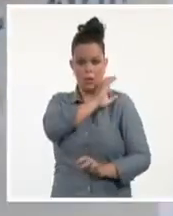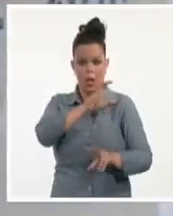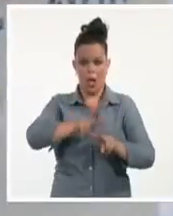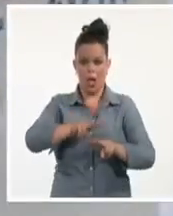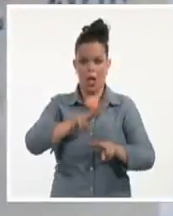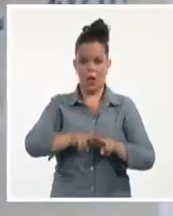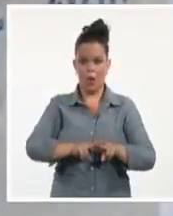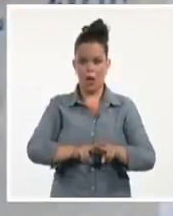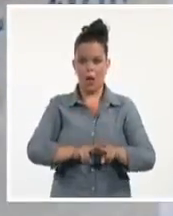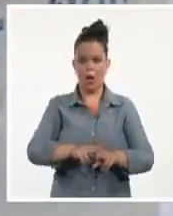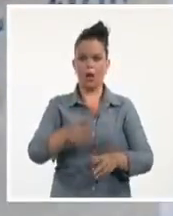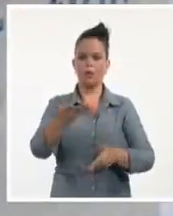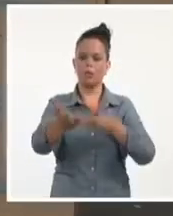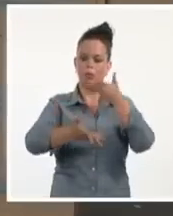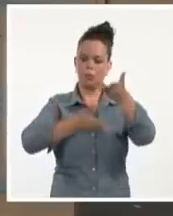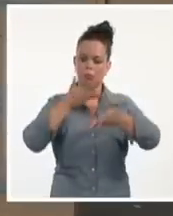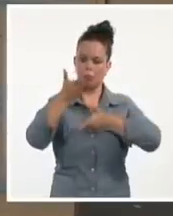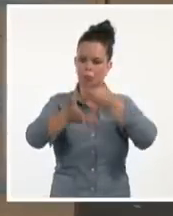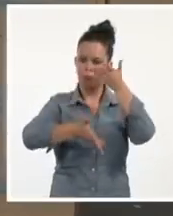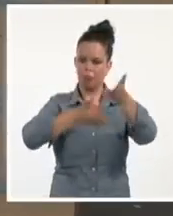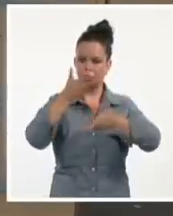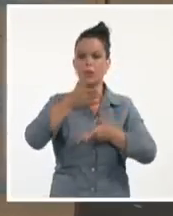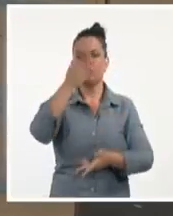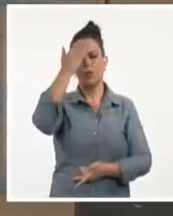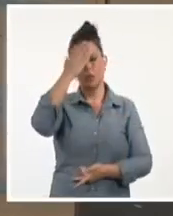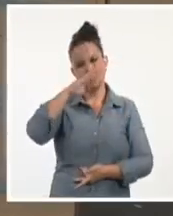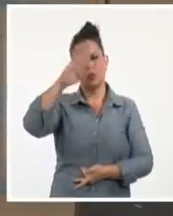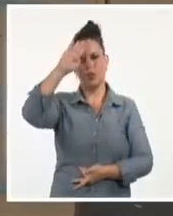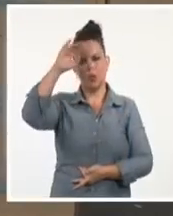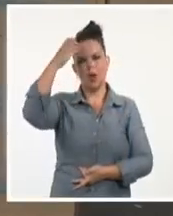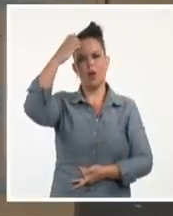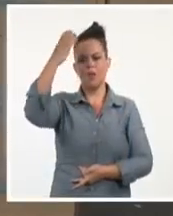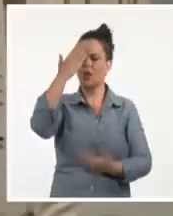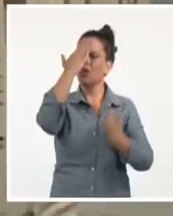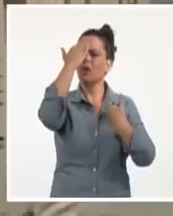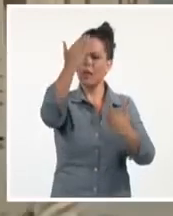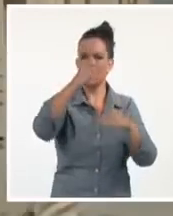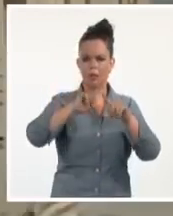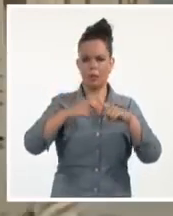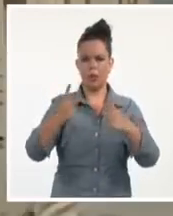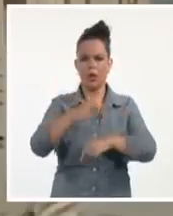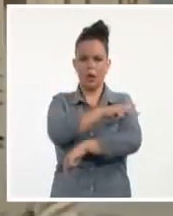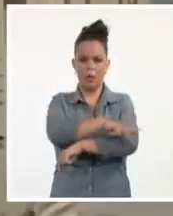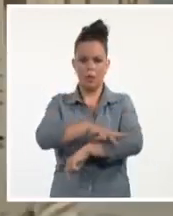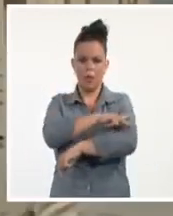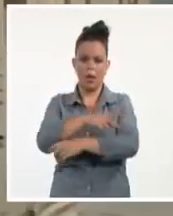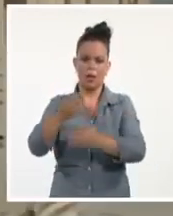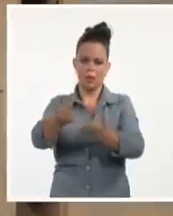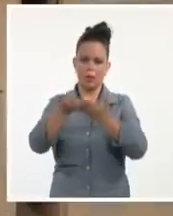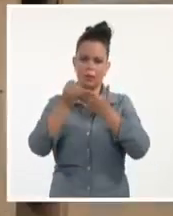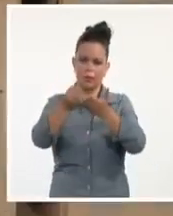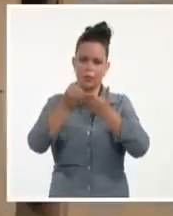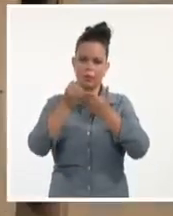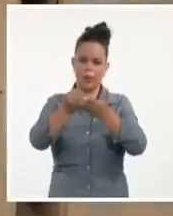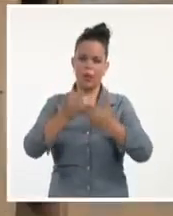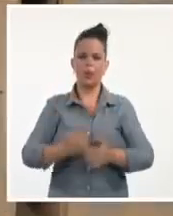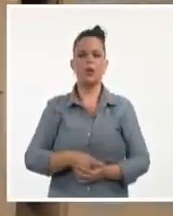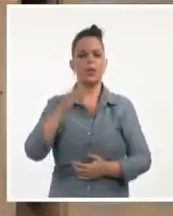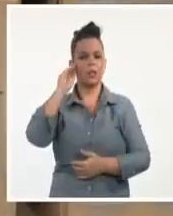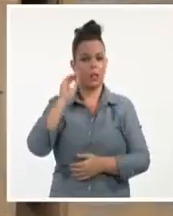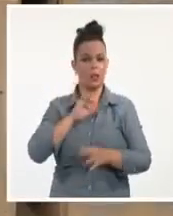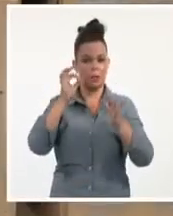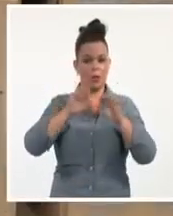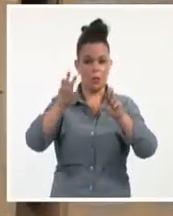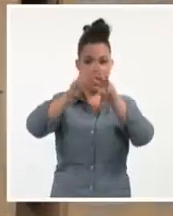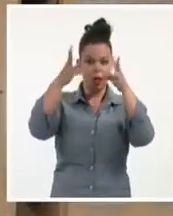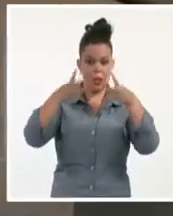solidaridad internacional para responder a la compleja situación del país a pesar de las campañas que se ciernen en redes sociales para desestimar la voluntad de